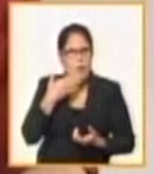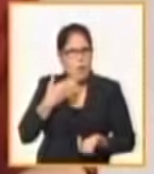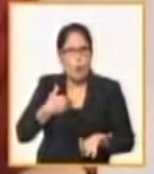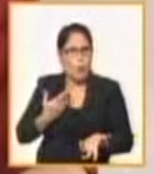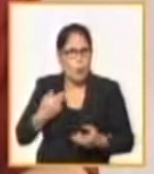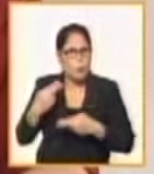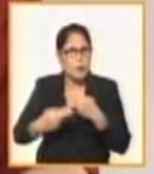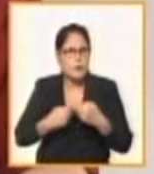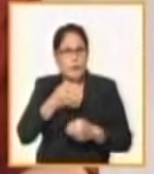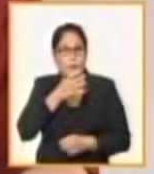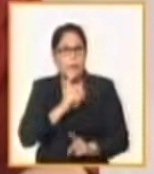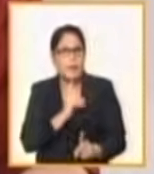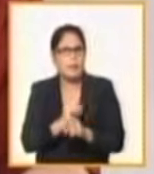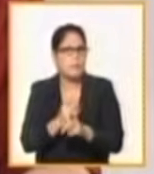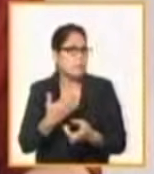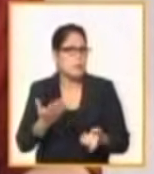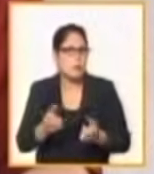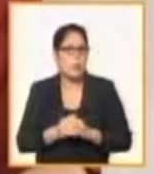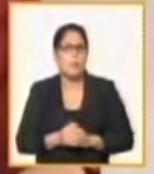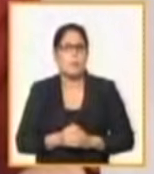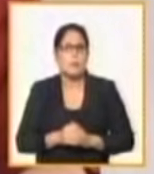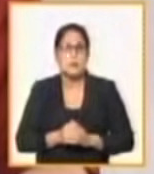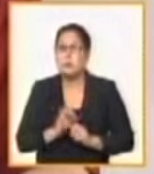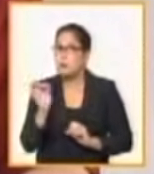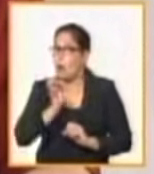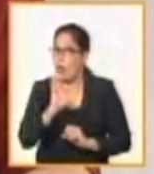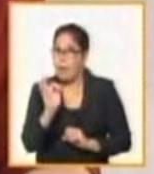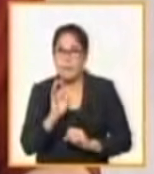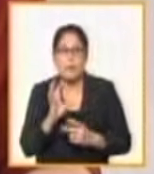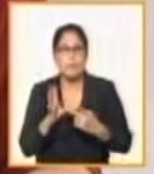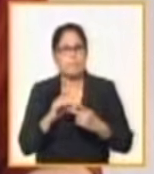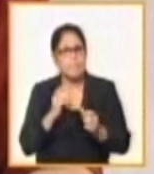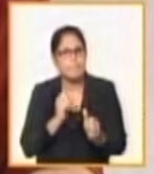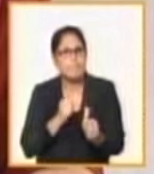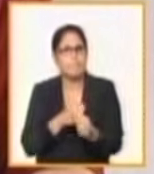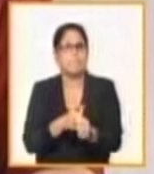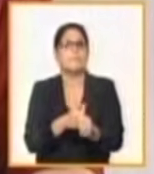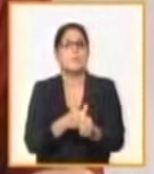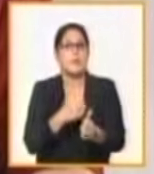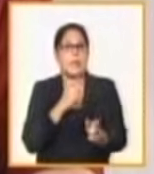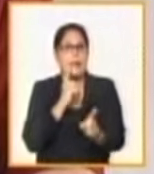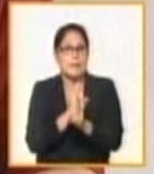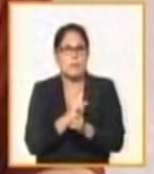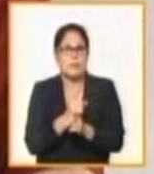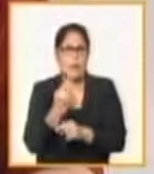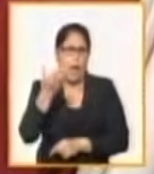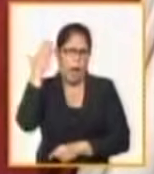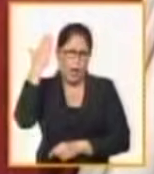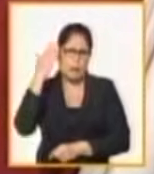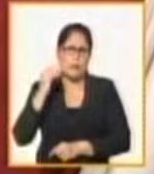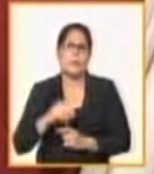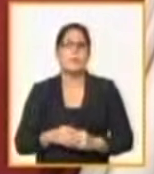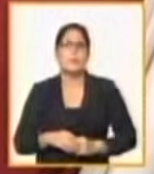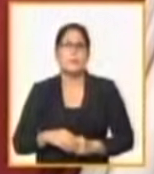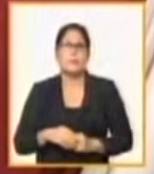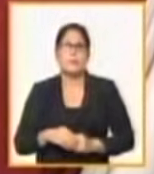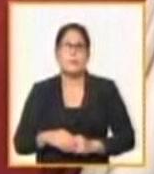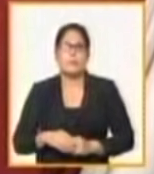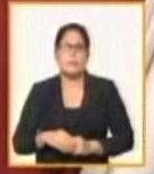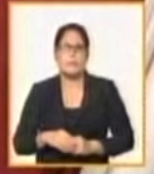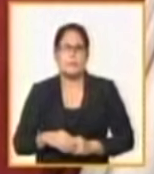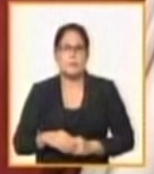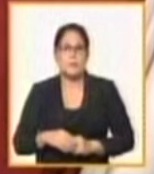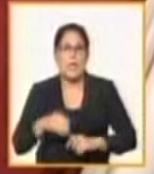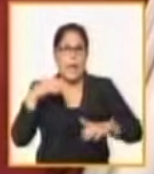oír a Fidel, y no había tenido la oportunidad de asistir a las otras dos los encuentros anteriores. No me dejaron